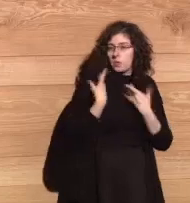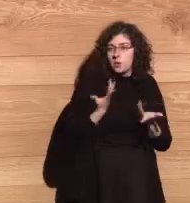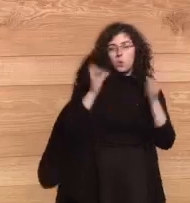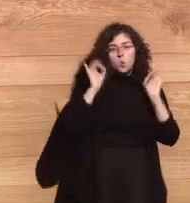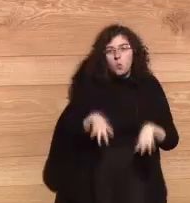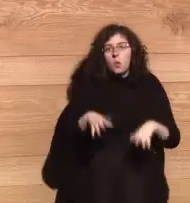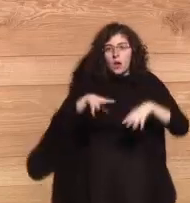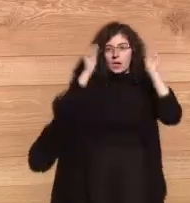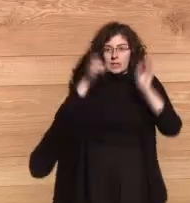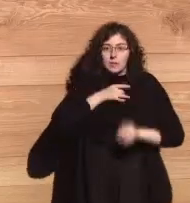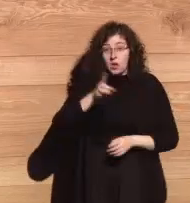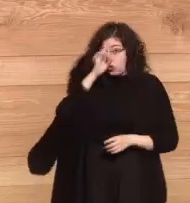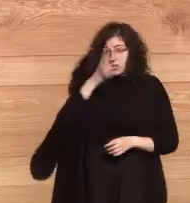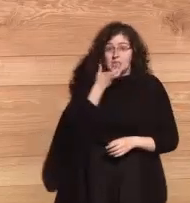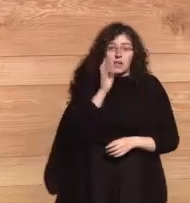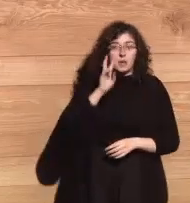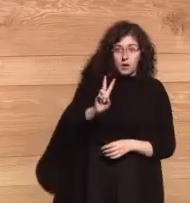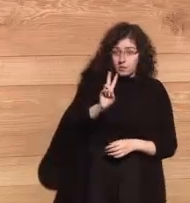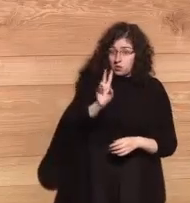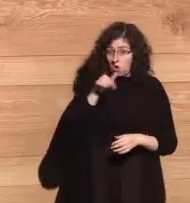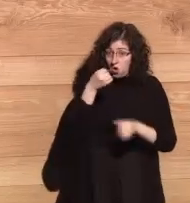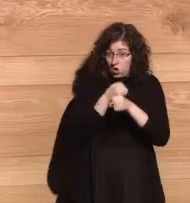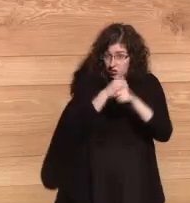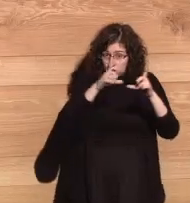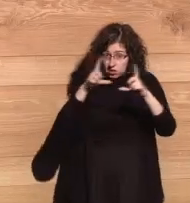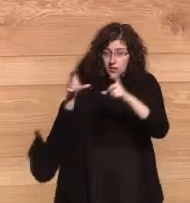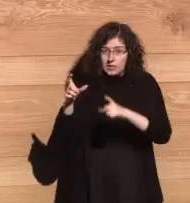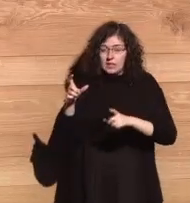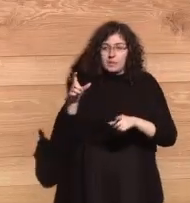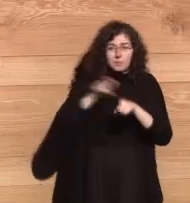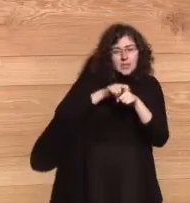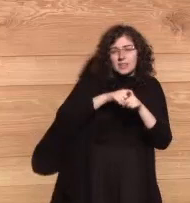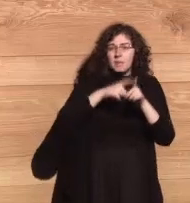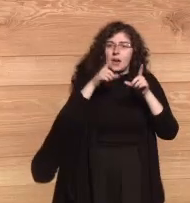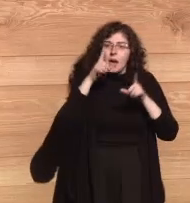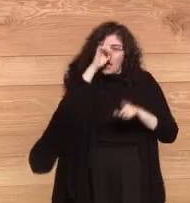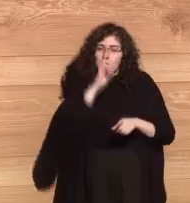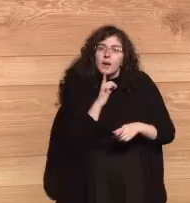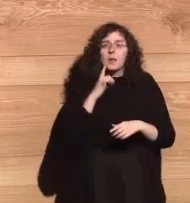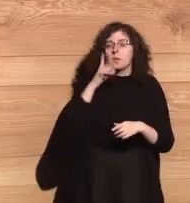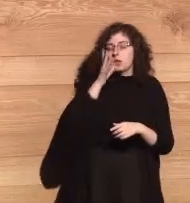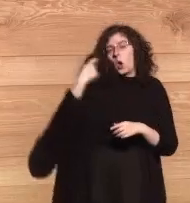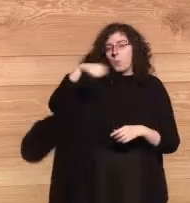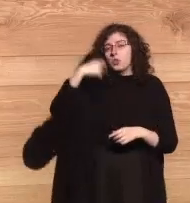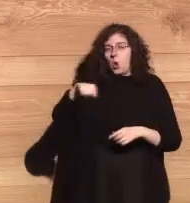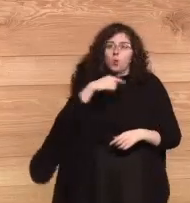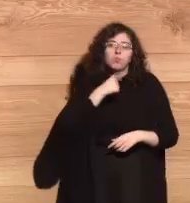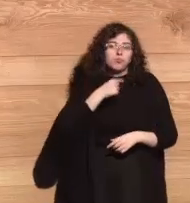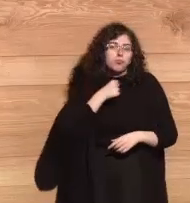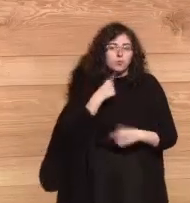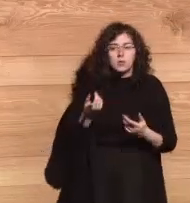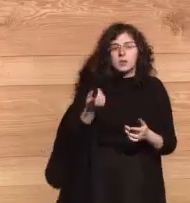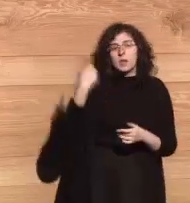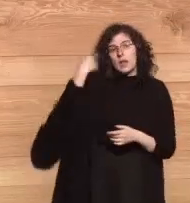si habéis visto ese trabajo, pero la típica imagen, digo que es típica porque ya se ha ido repitiendo, lo han cogido el gusto los políticos.